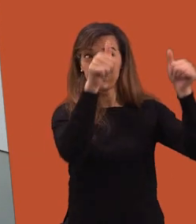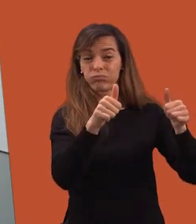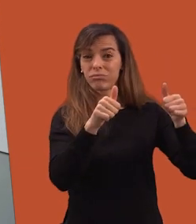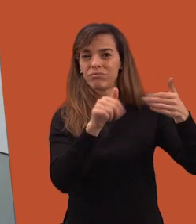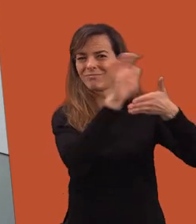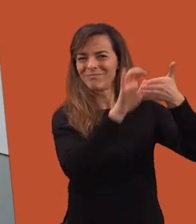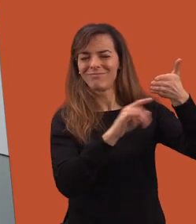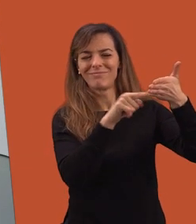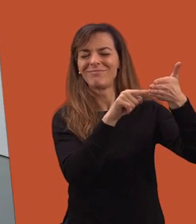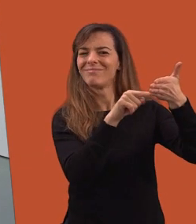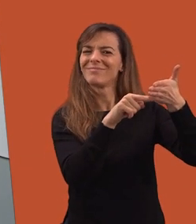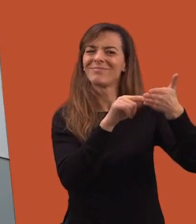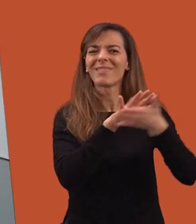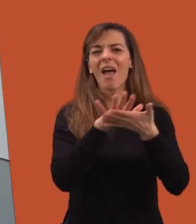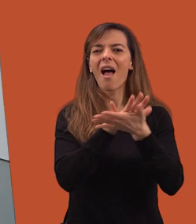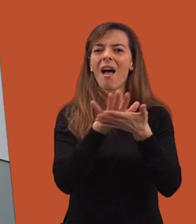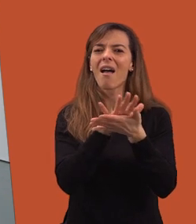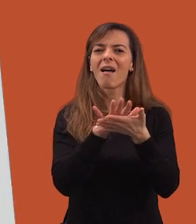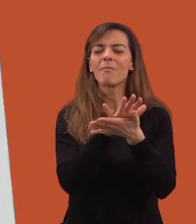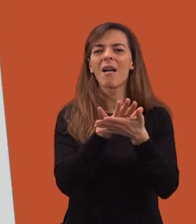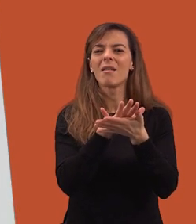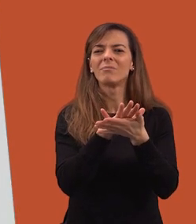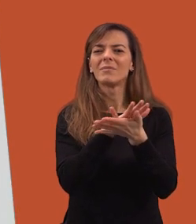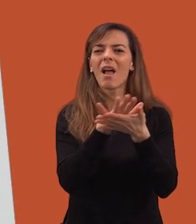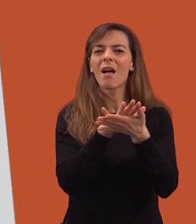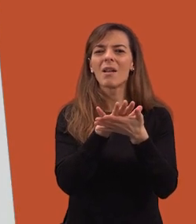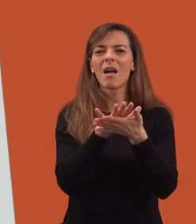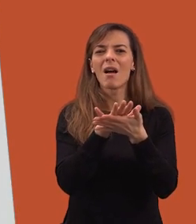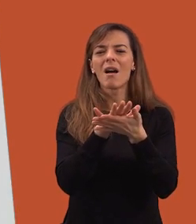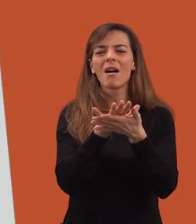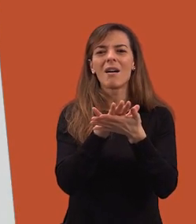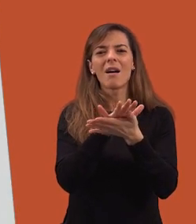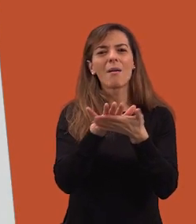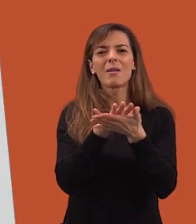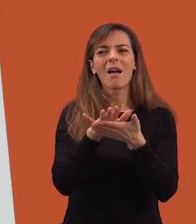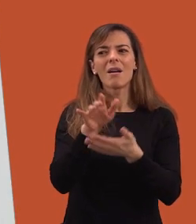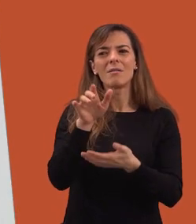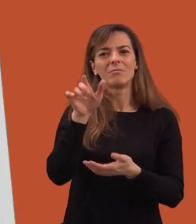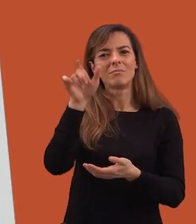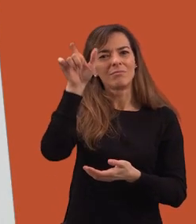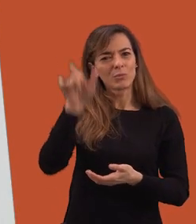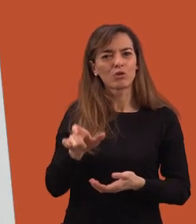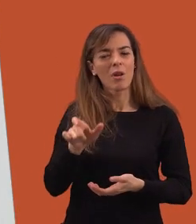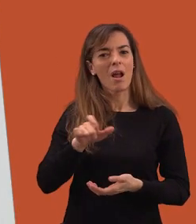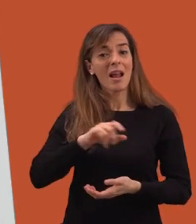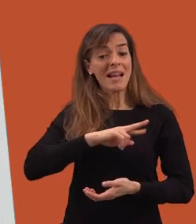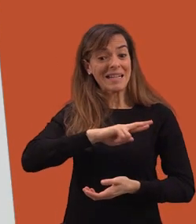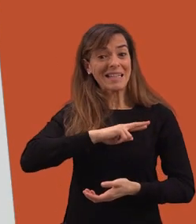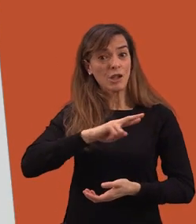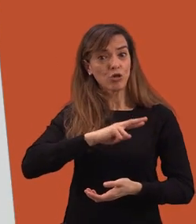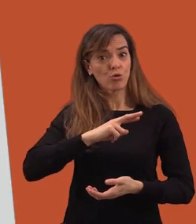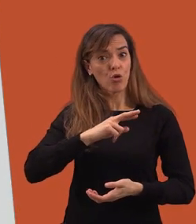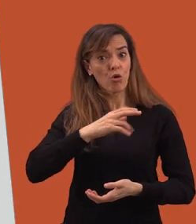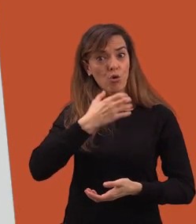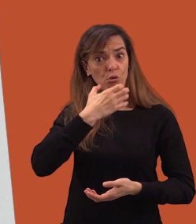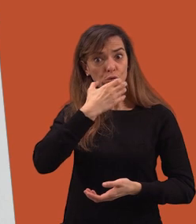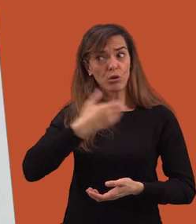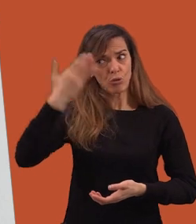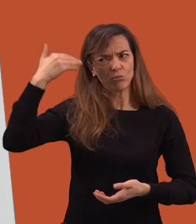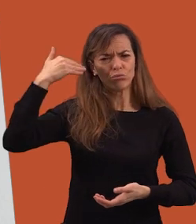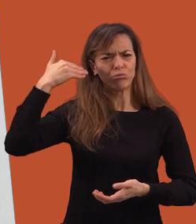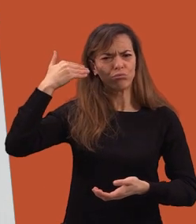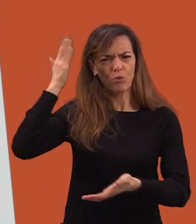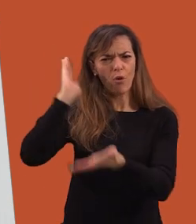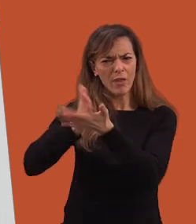sobre un religioso heterodoxo que fue además condenado pero que